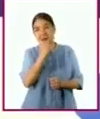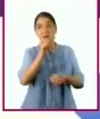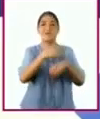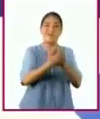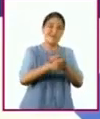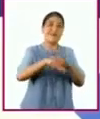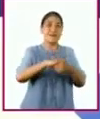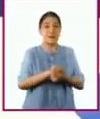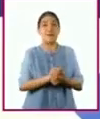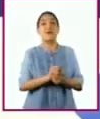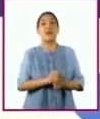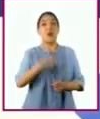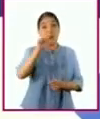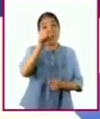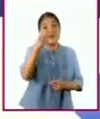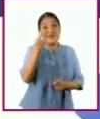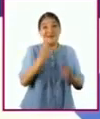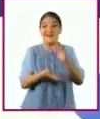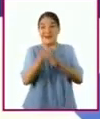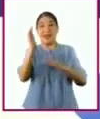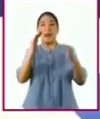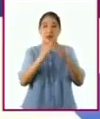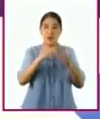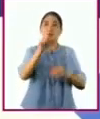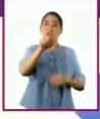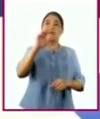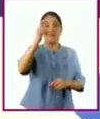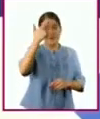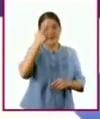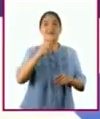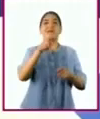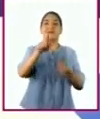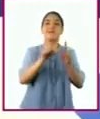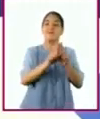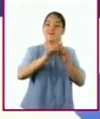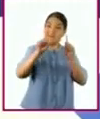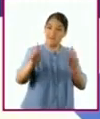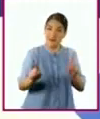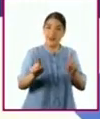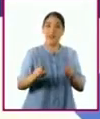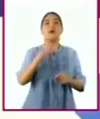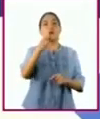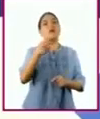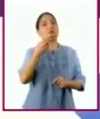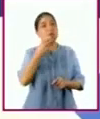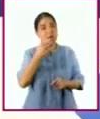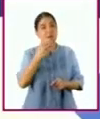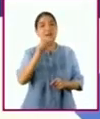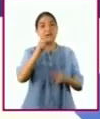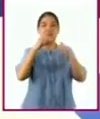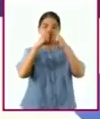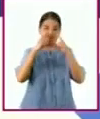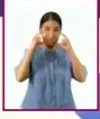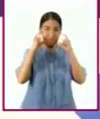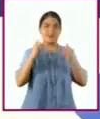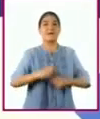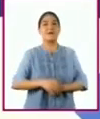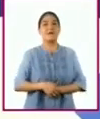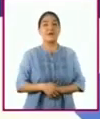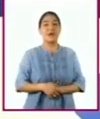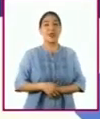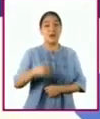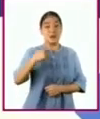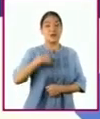necesario para ustedes salir de casa, recuerden conservar la sana distancia y usar en todo momento el cubrebocas. Yo